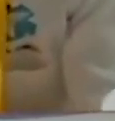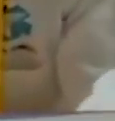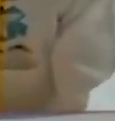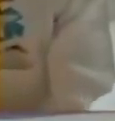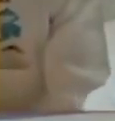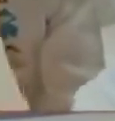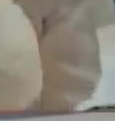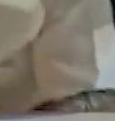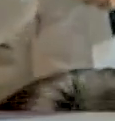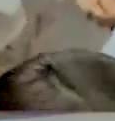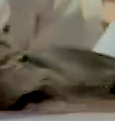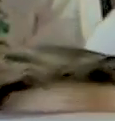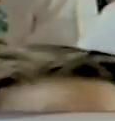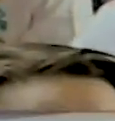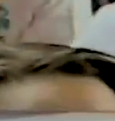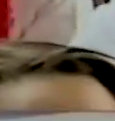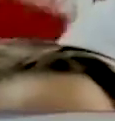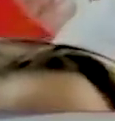tardes.